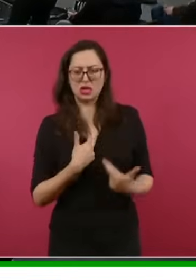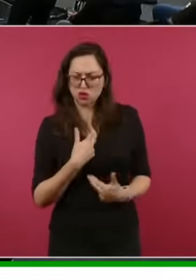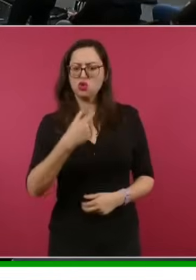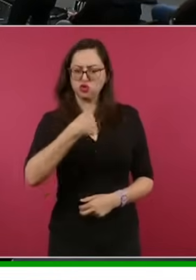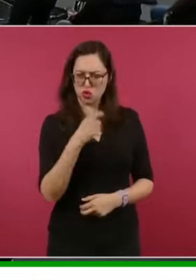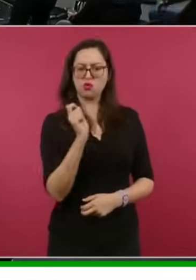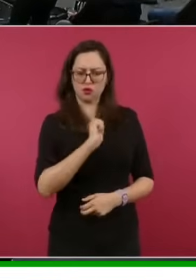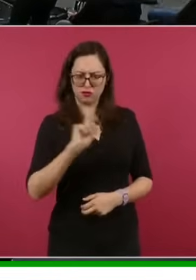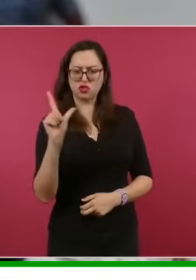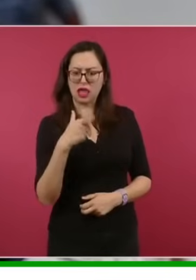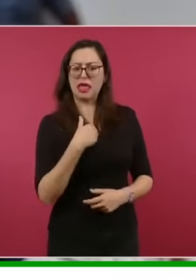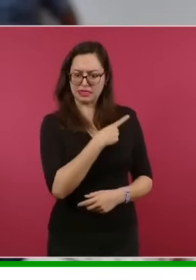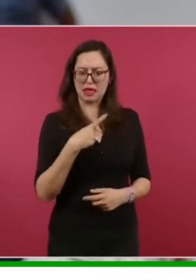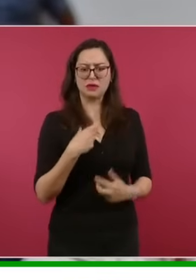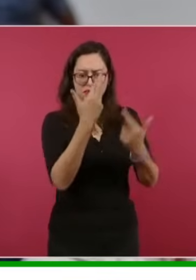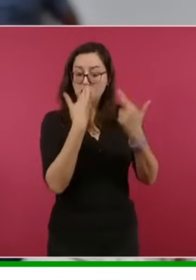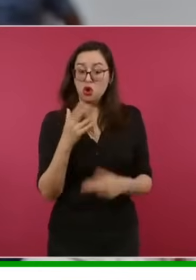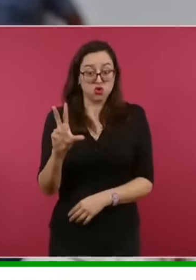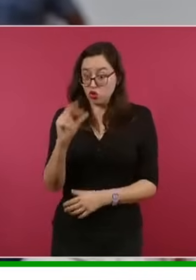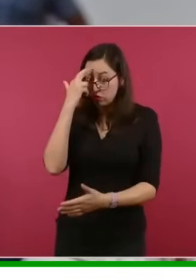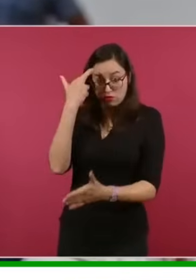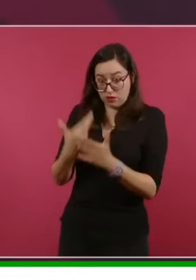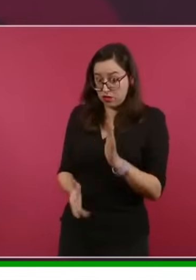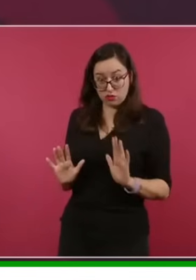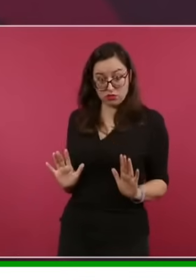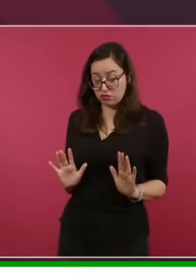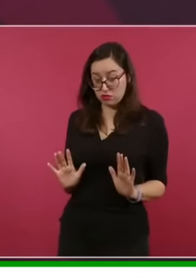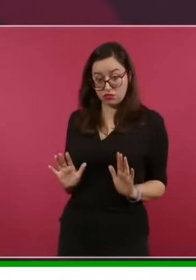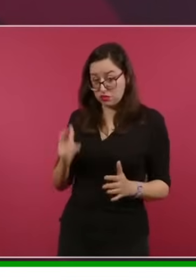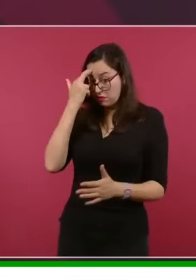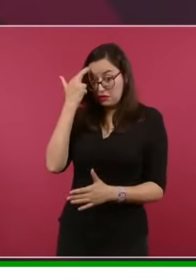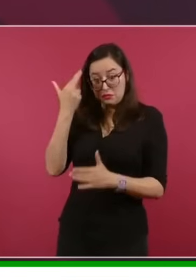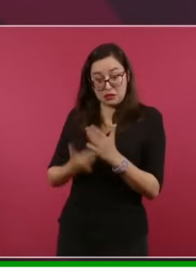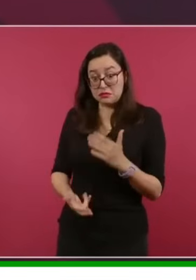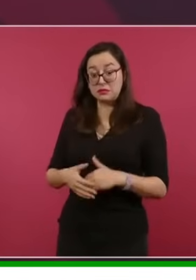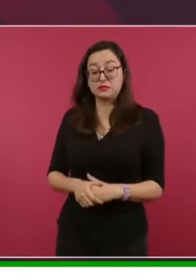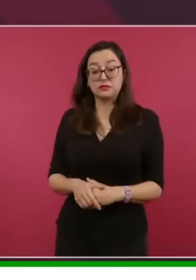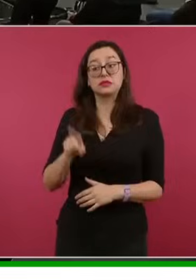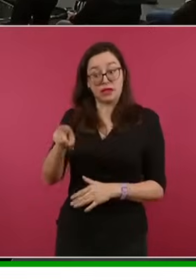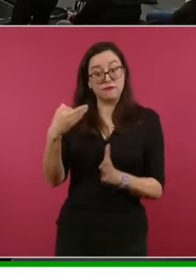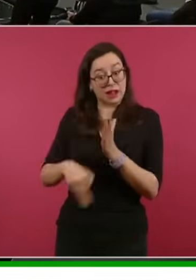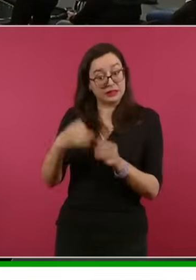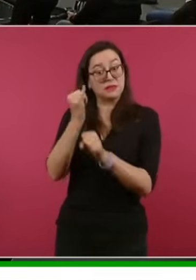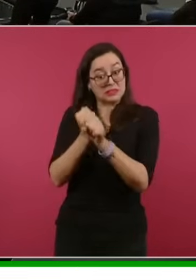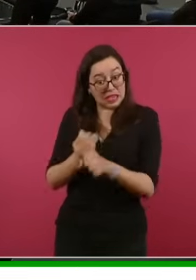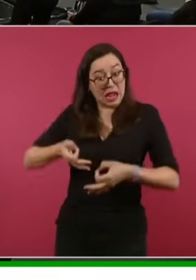somos profesionales. Yo estoy haciendo mi trabajo. No te estoy simplemente. faltando el respeto, te estoy diciendo de que hace falta.